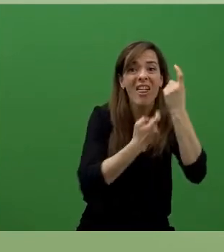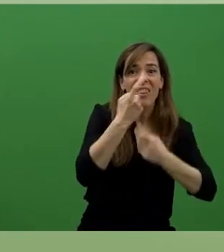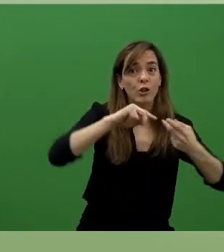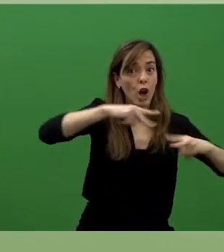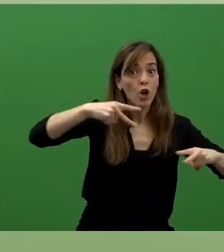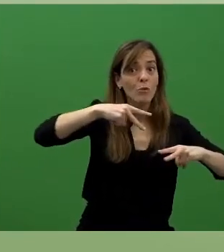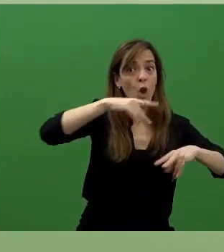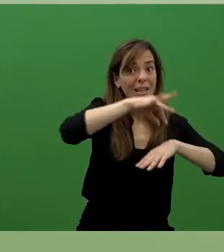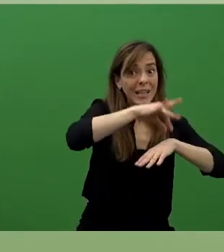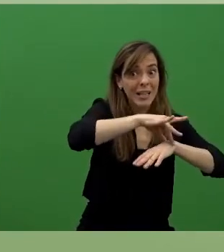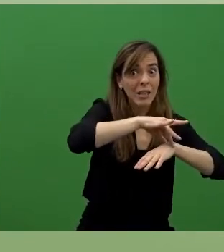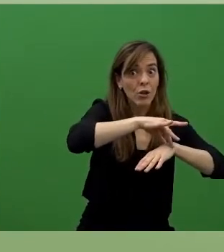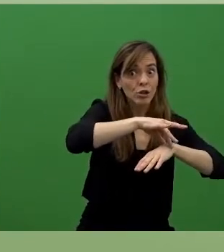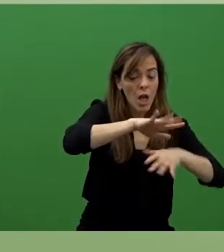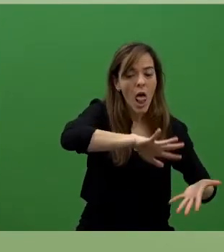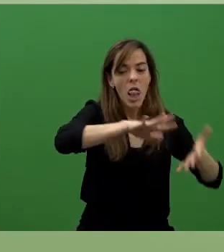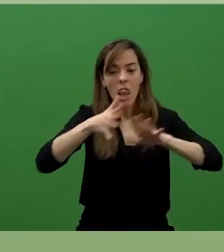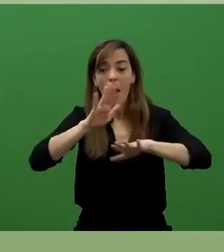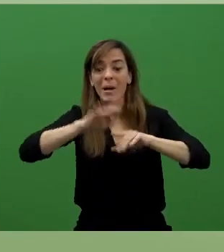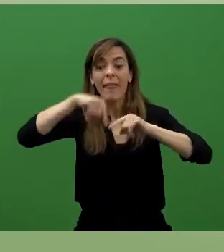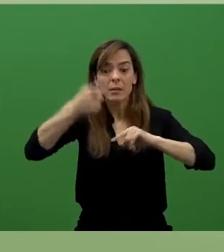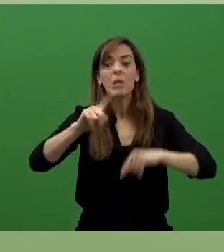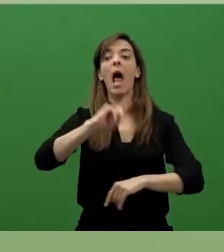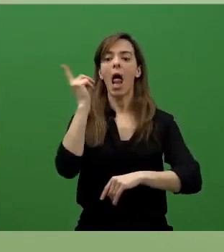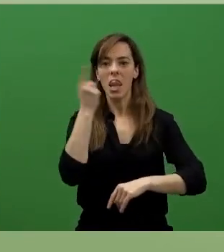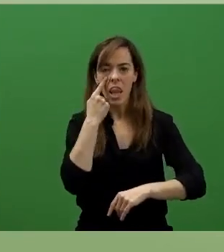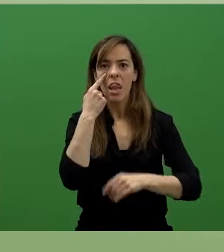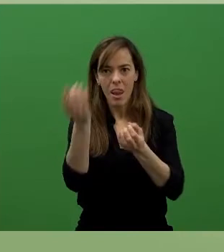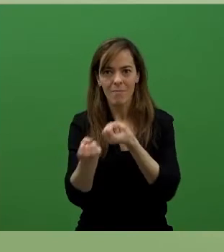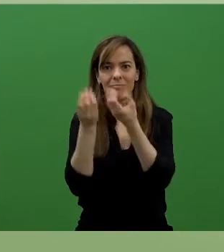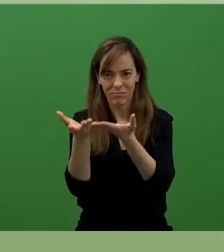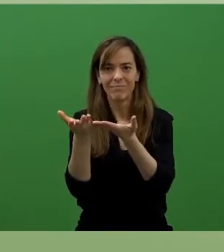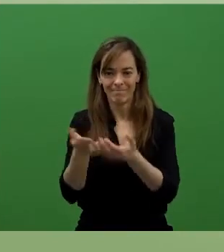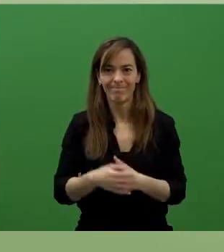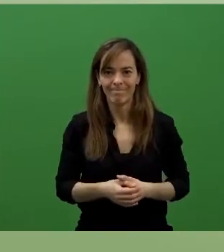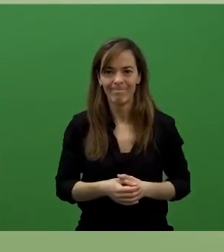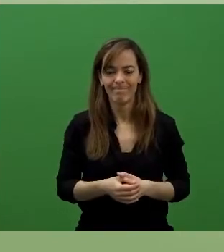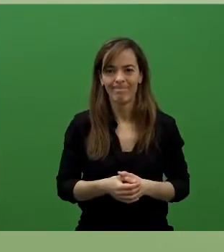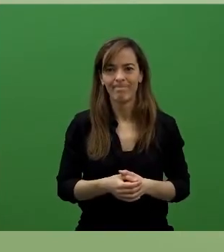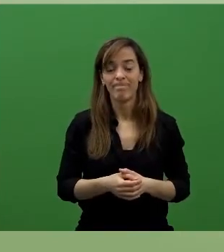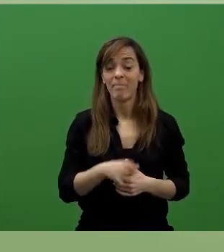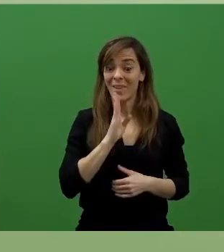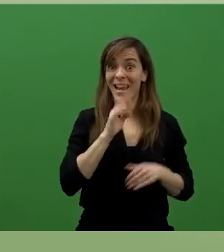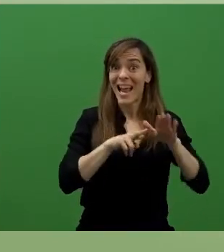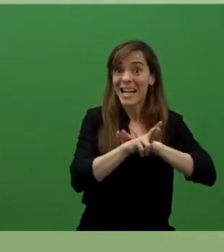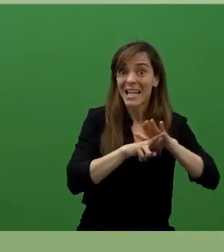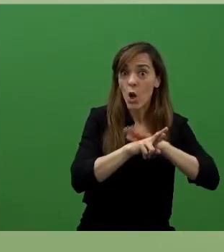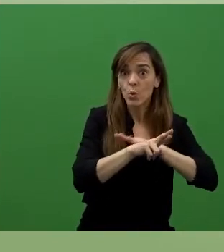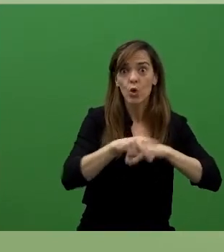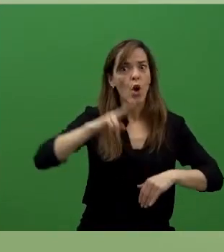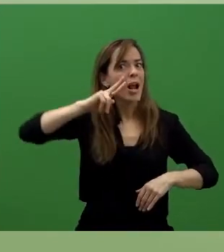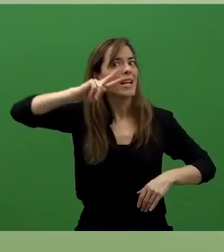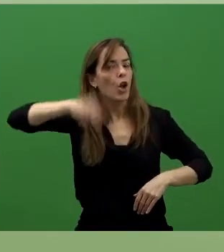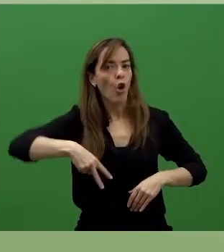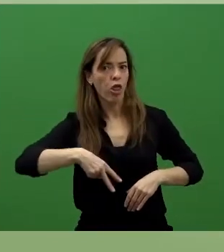la identificación de genes y la generación de diagnósticos para enfermedades minoritarias. Es un recurso que está reconocido